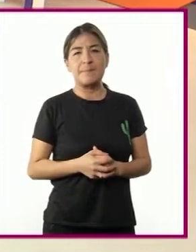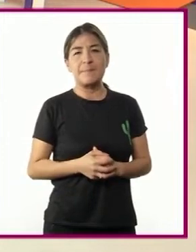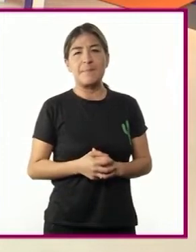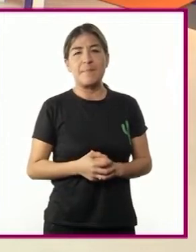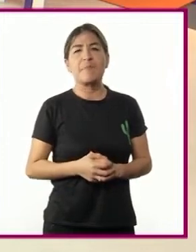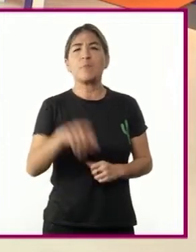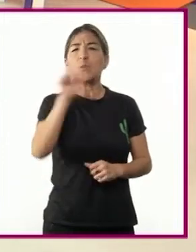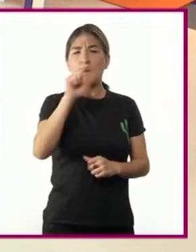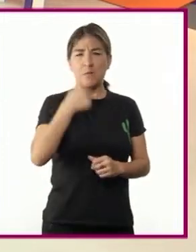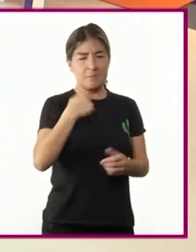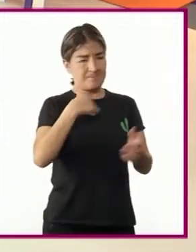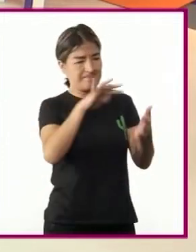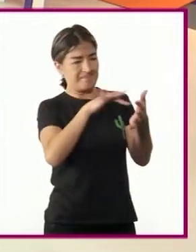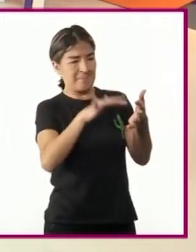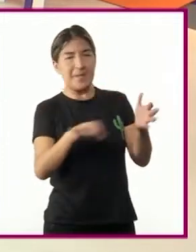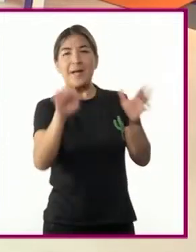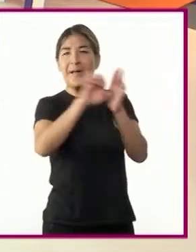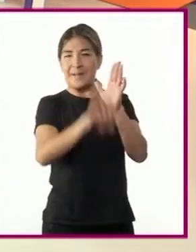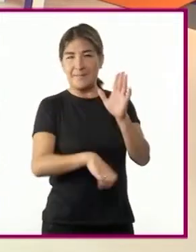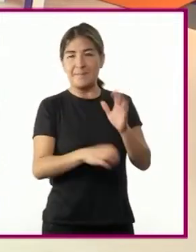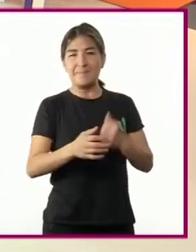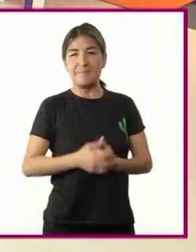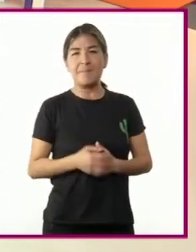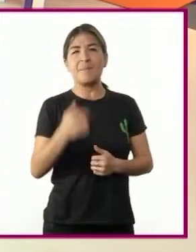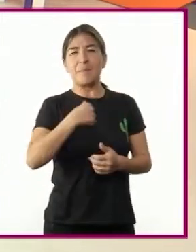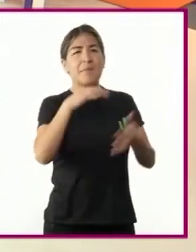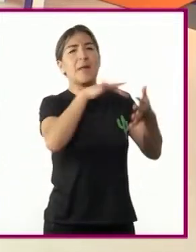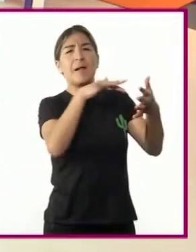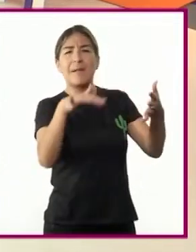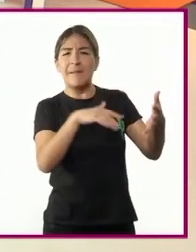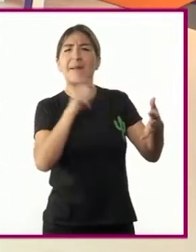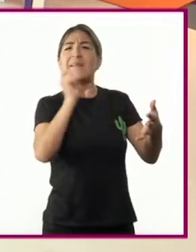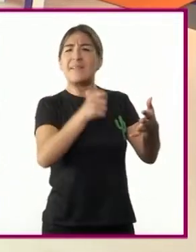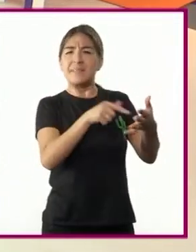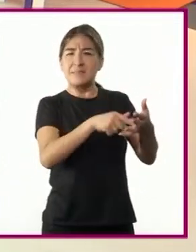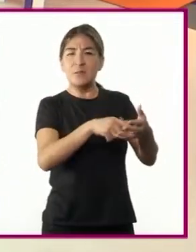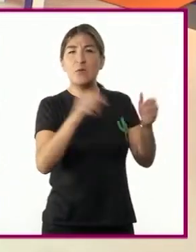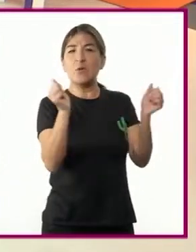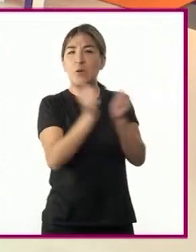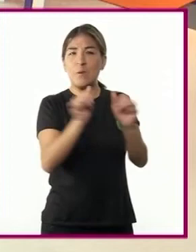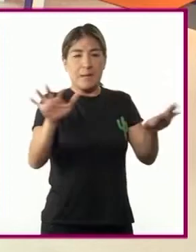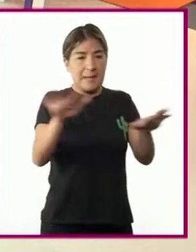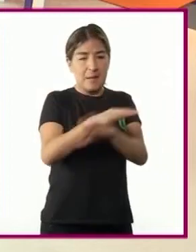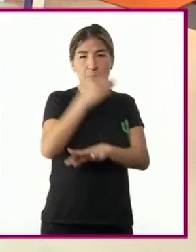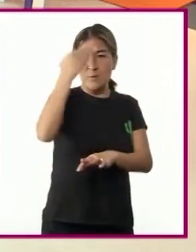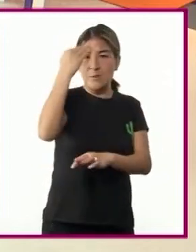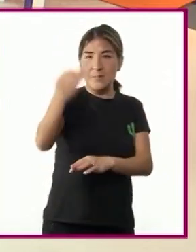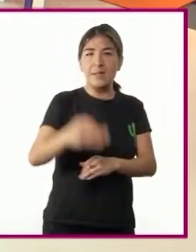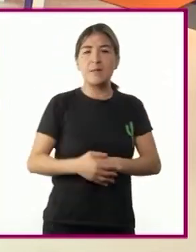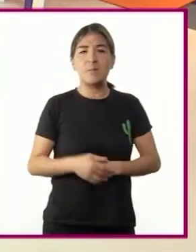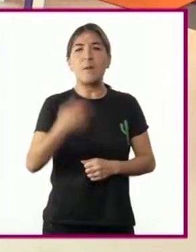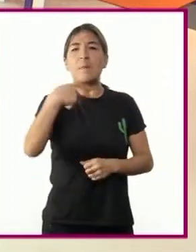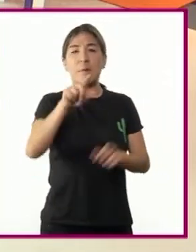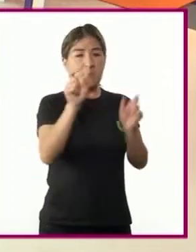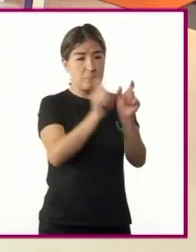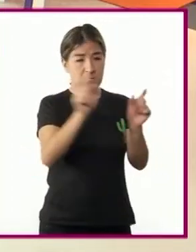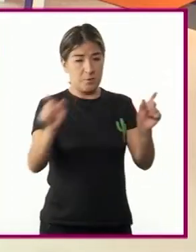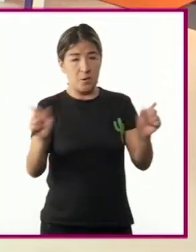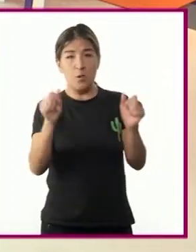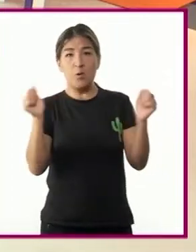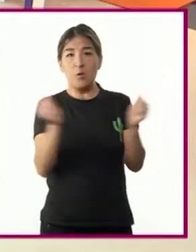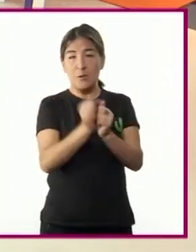cuando leí el ejemplo me di cuenta de que, todos los verbos están conjugados. ¿Solo hay oraciones compuestas con verbos